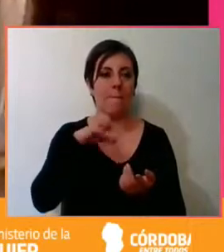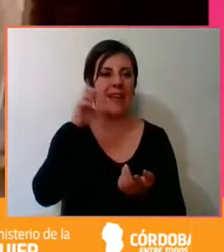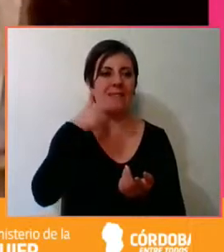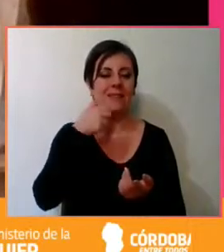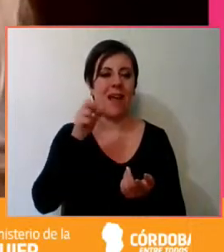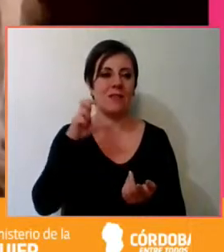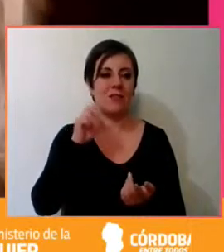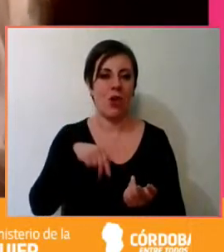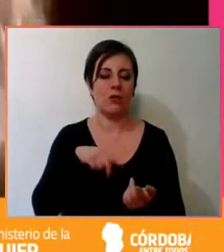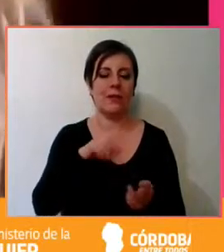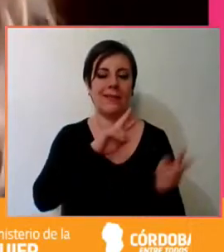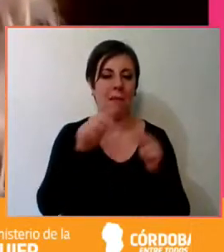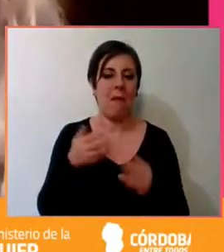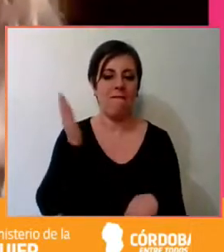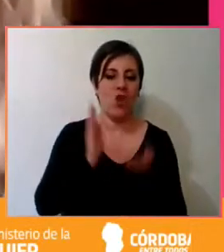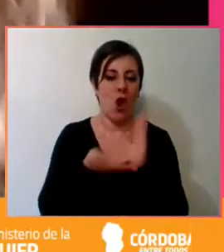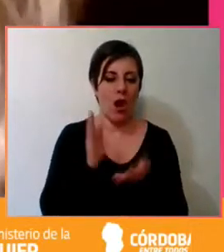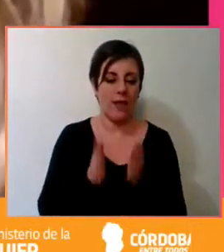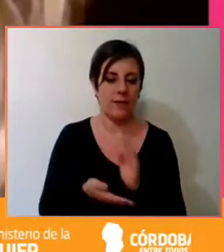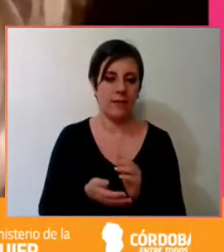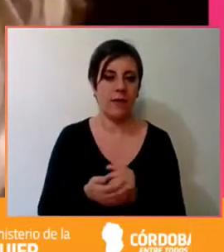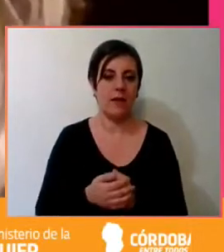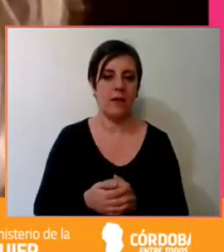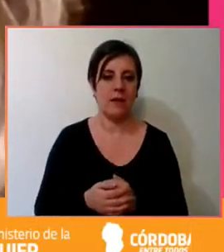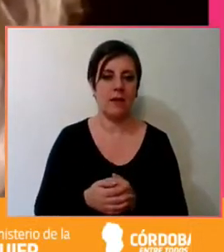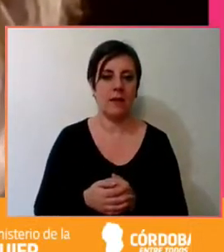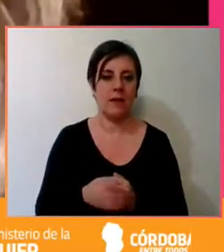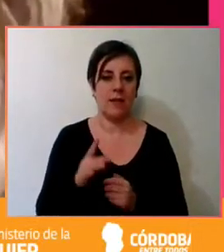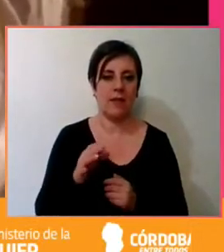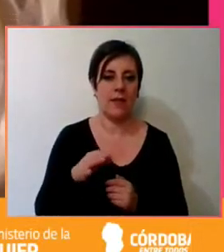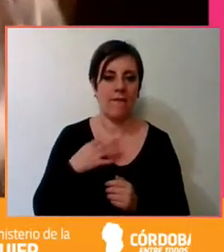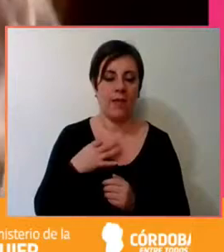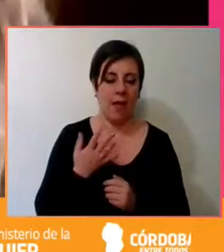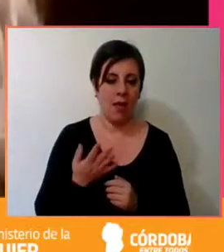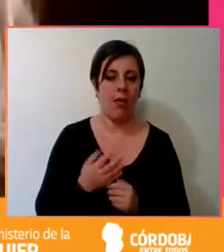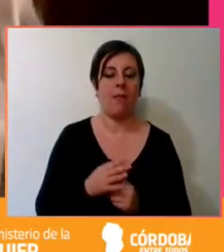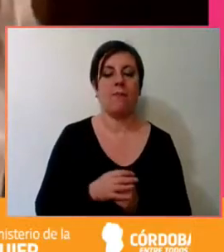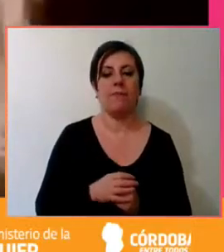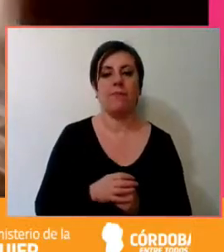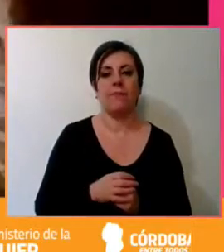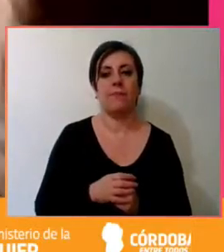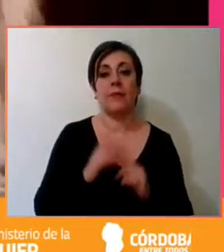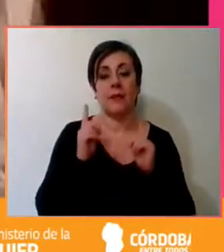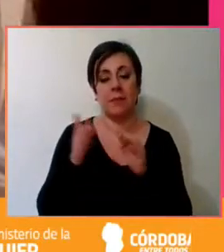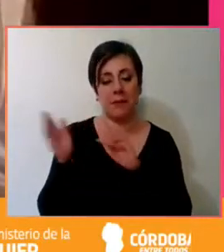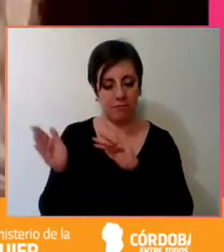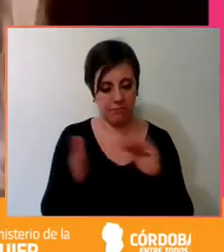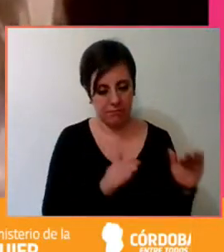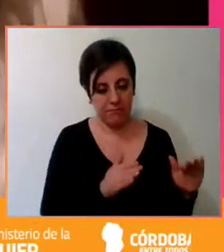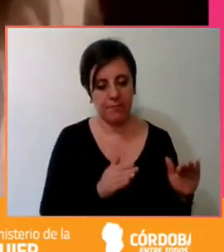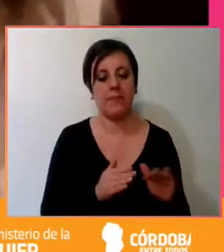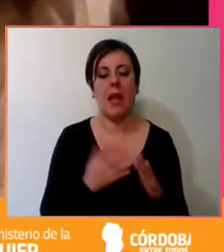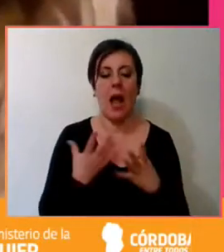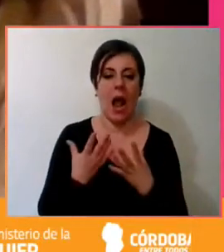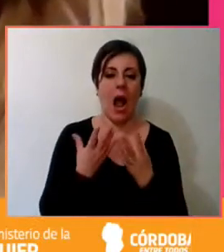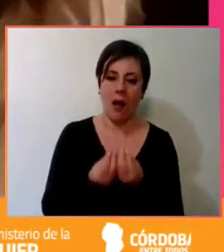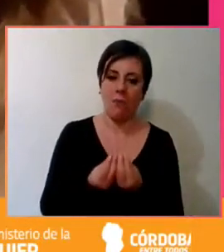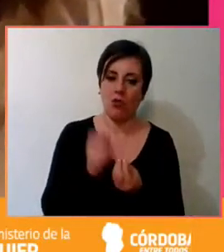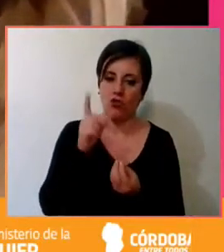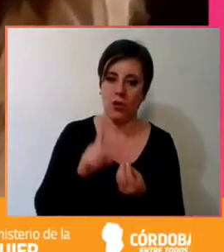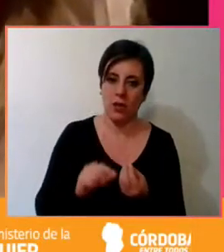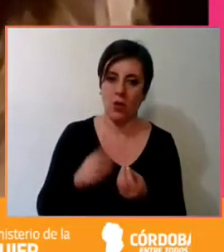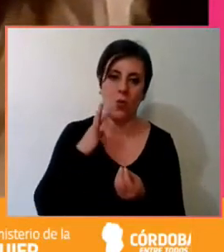en los temas de violencia, y que a todo esto se le llama debida diligencia. Y por supuesto, además de esto, bueno, se apoya a los estados en el